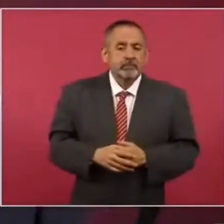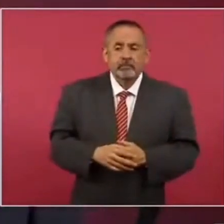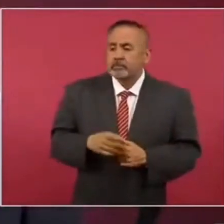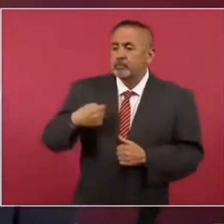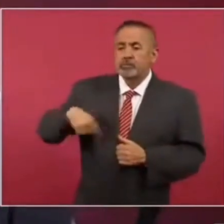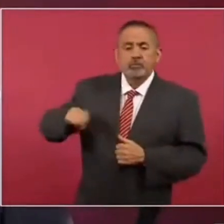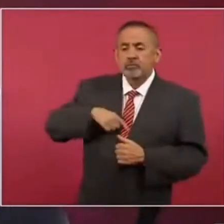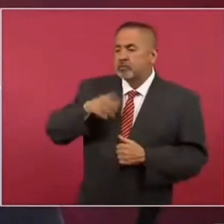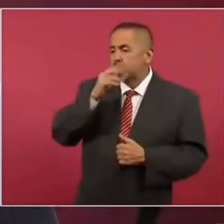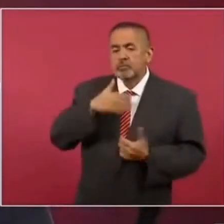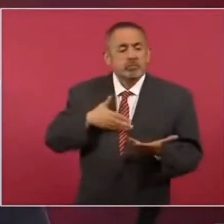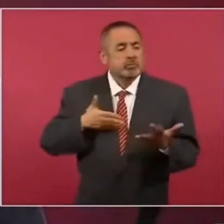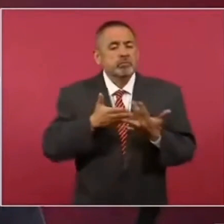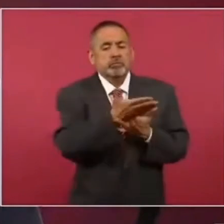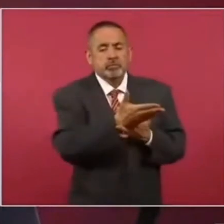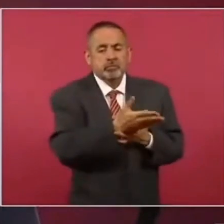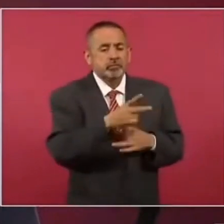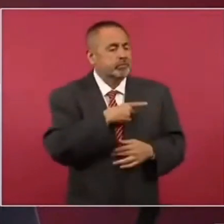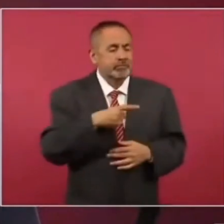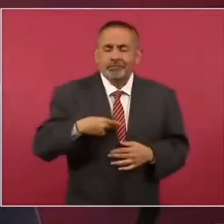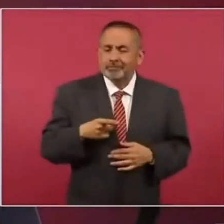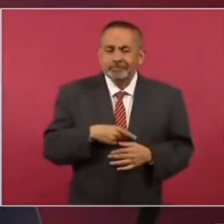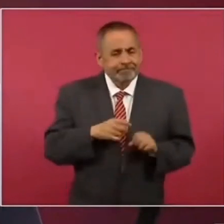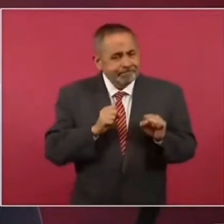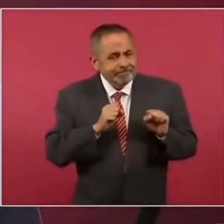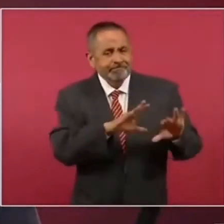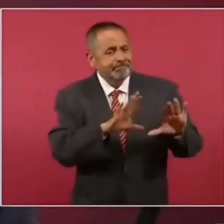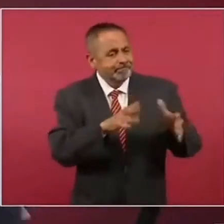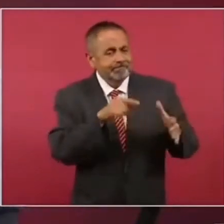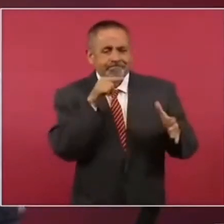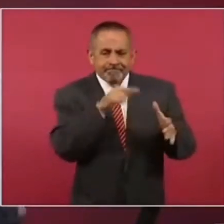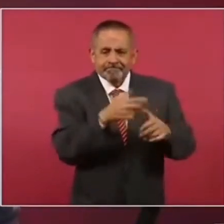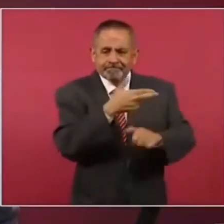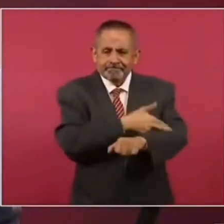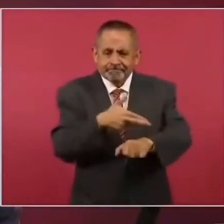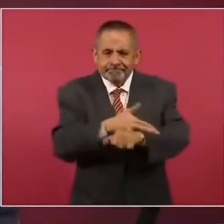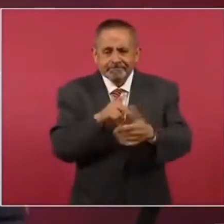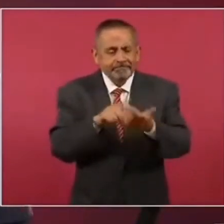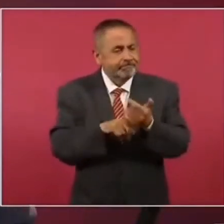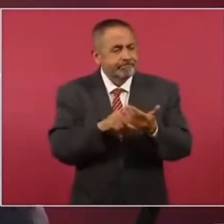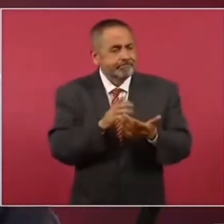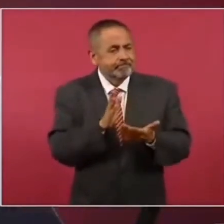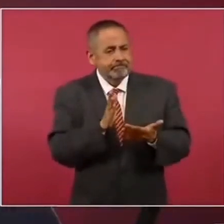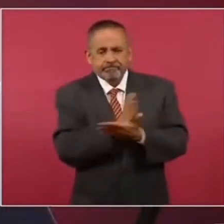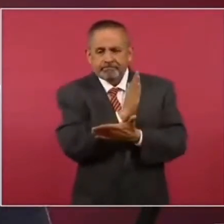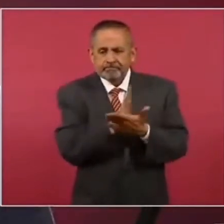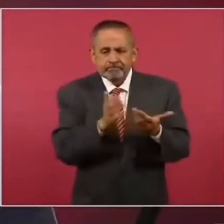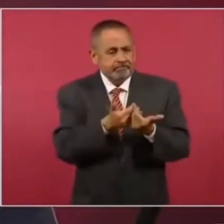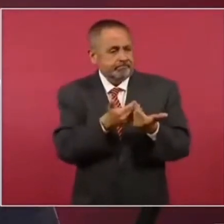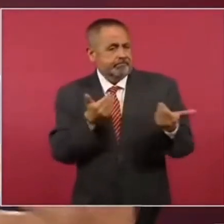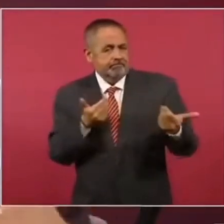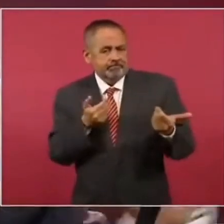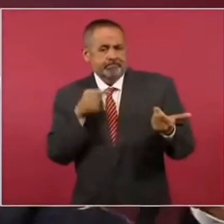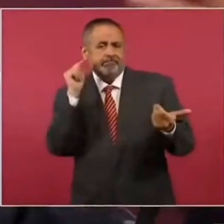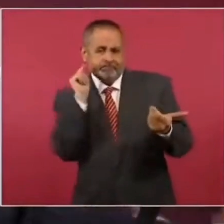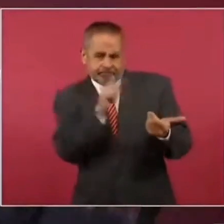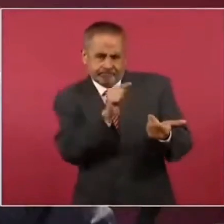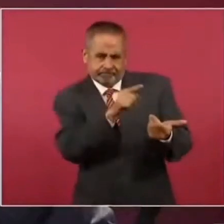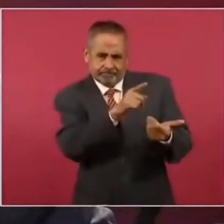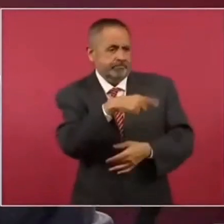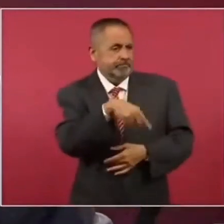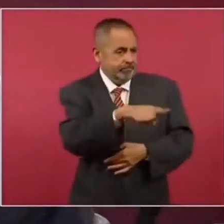meterse el Poder Ejecutivo, porque son poderes autónomos, son poderes independientes. Ellos